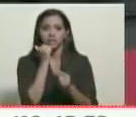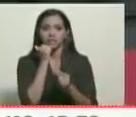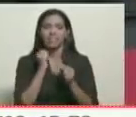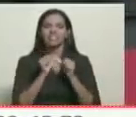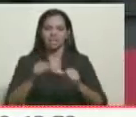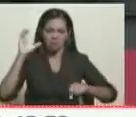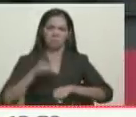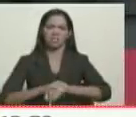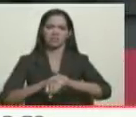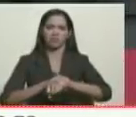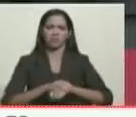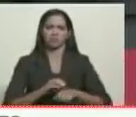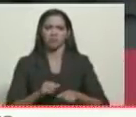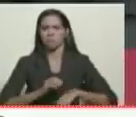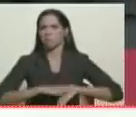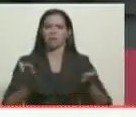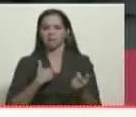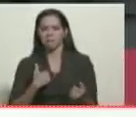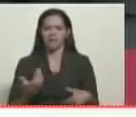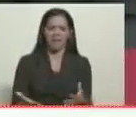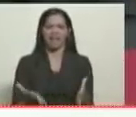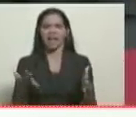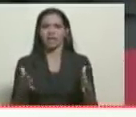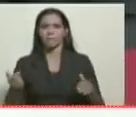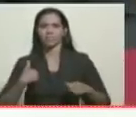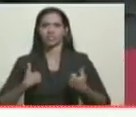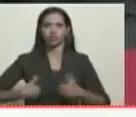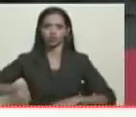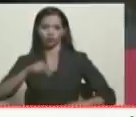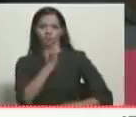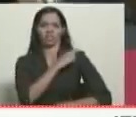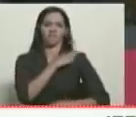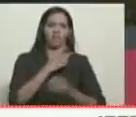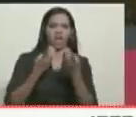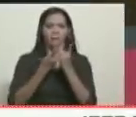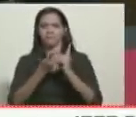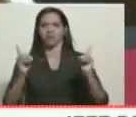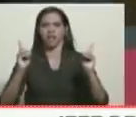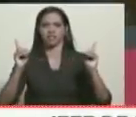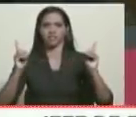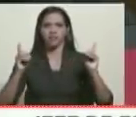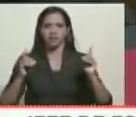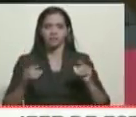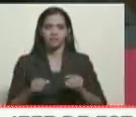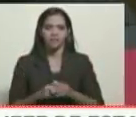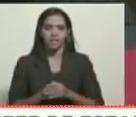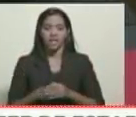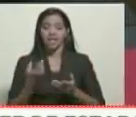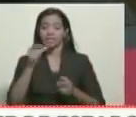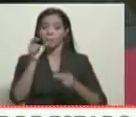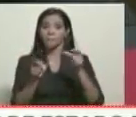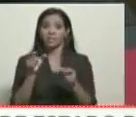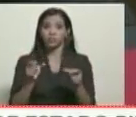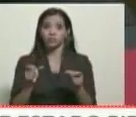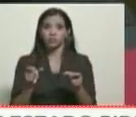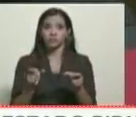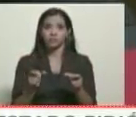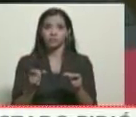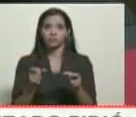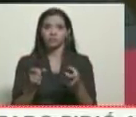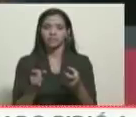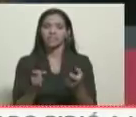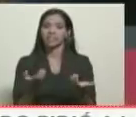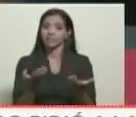seguirían presos. Porque él le da la gana, porque él es el padre de la democracia, a los cuales estos sujetos que se pararon en el